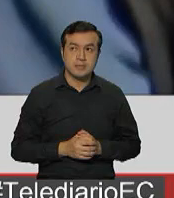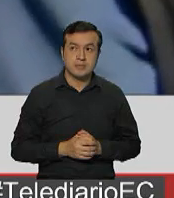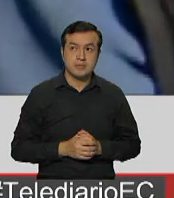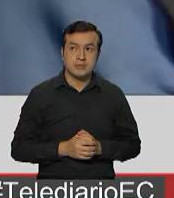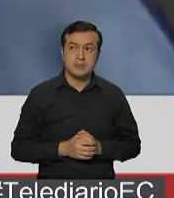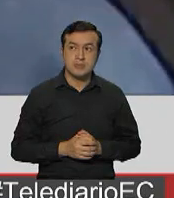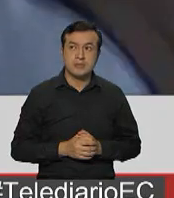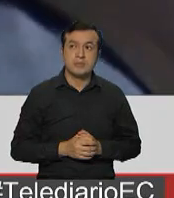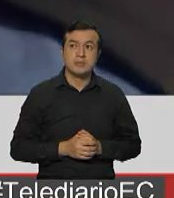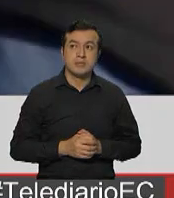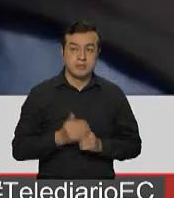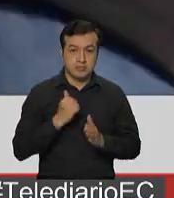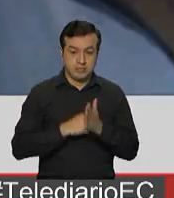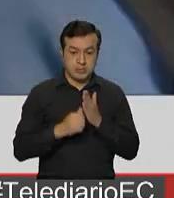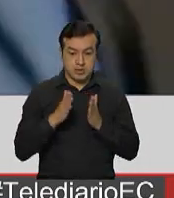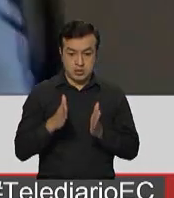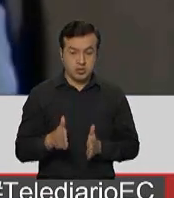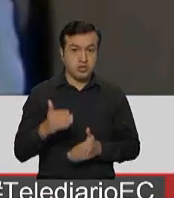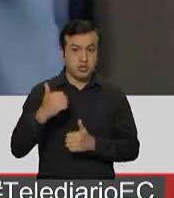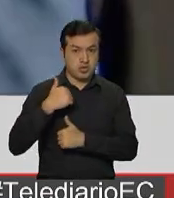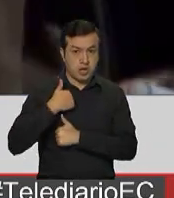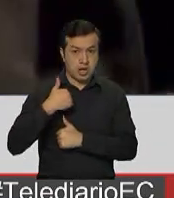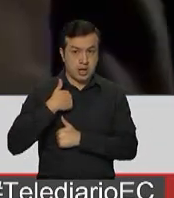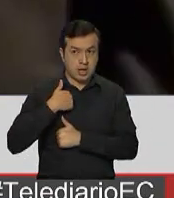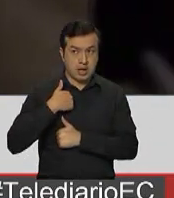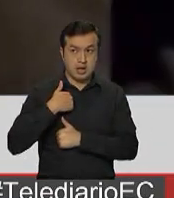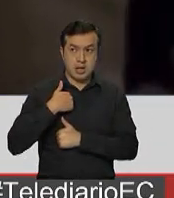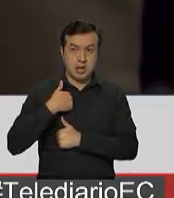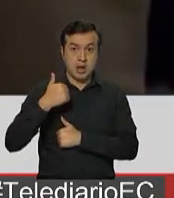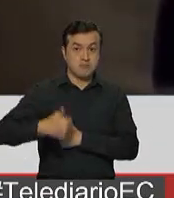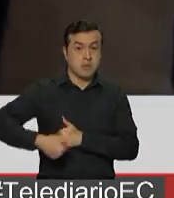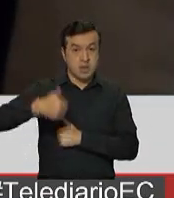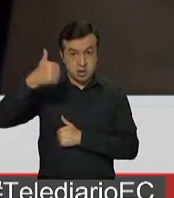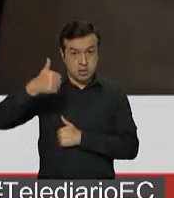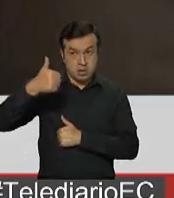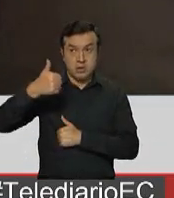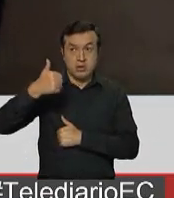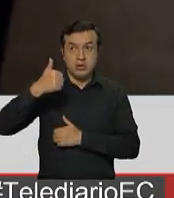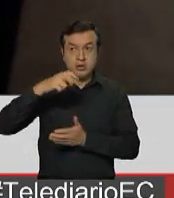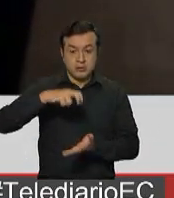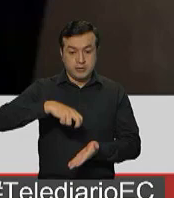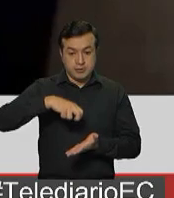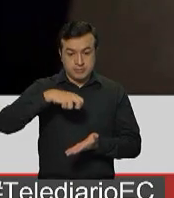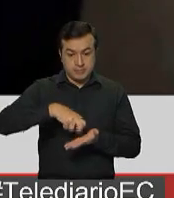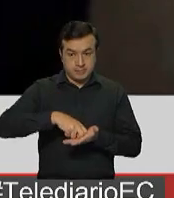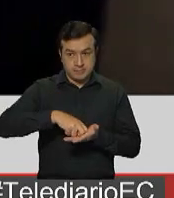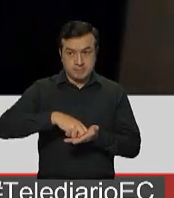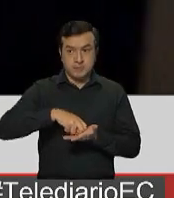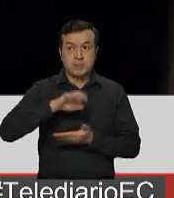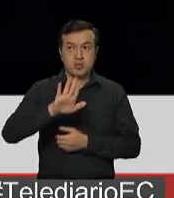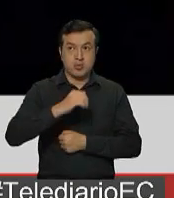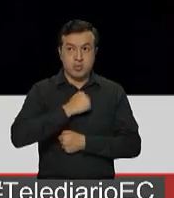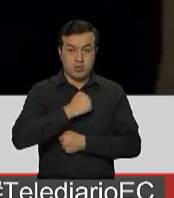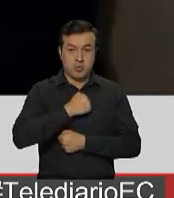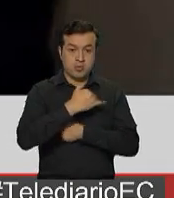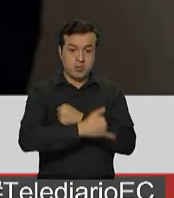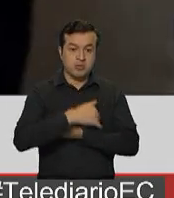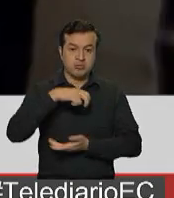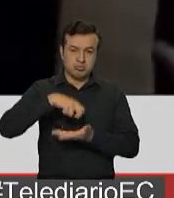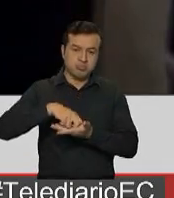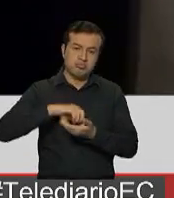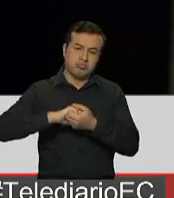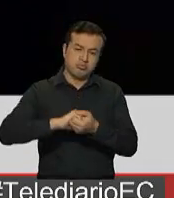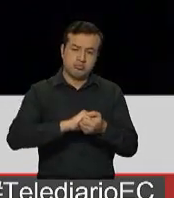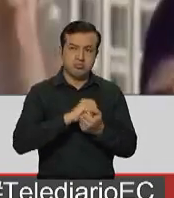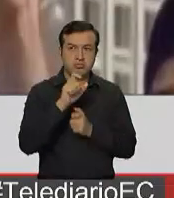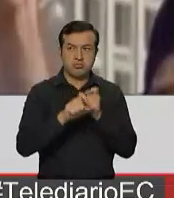El primer ministro de Canadá, Justin Trudeau, se sumó a miles de personas y se arrodilló frente al Parlamento de su país en solidaridad con